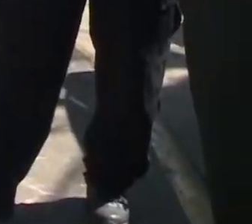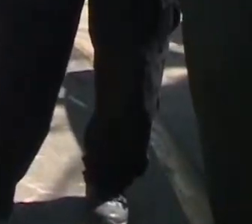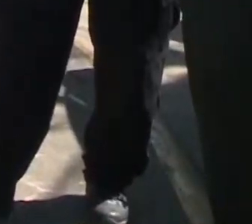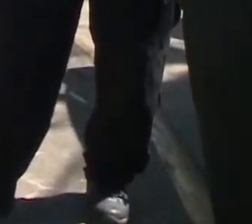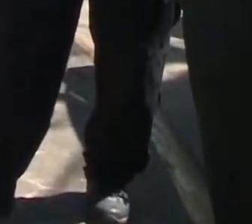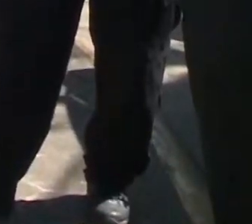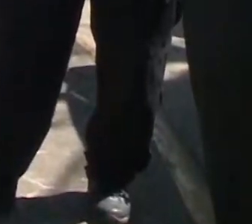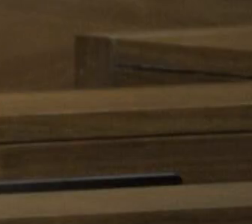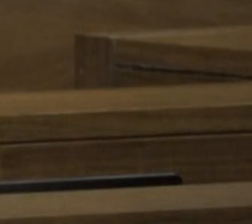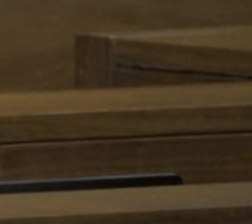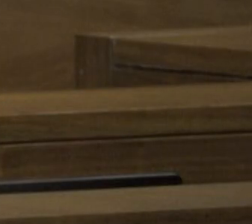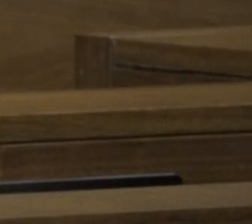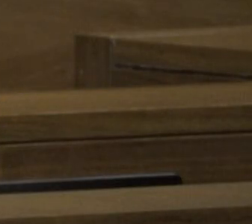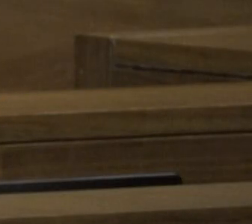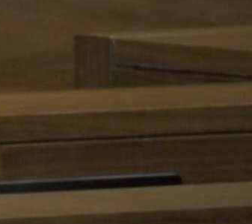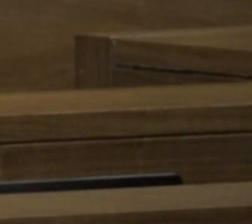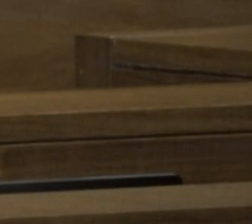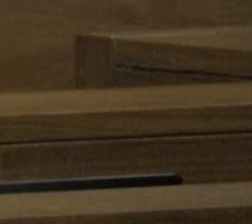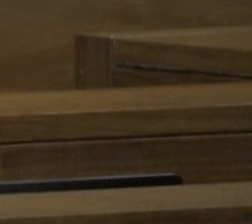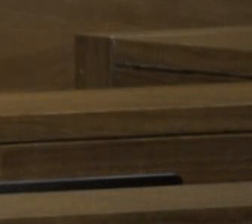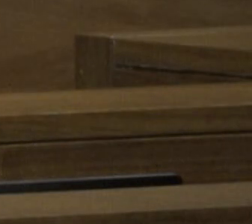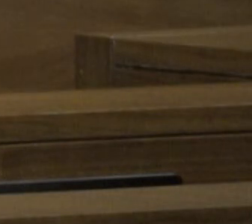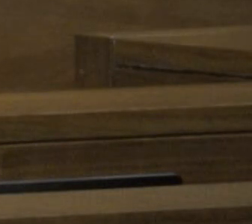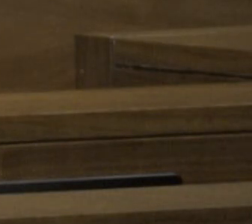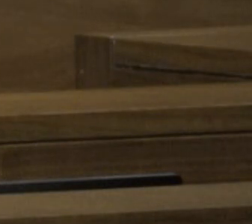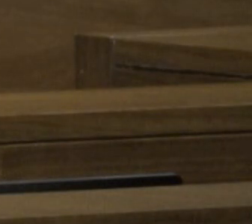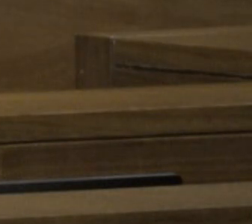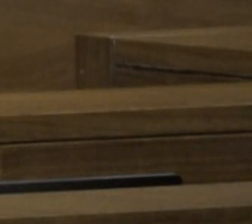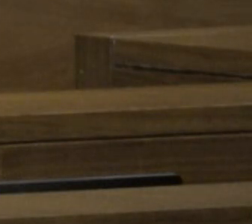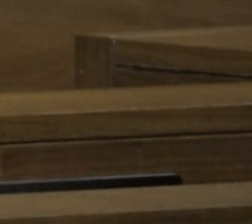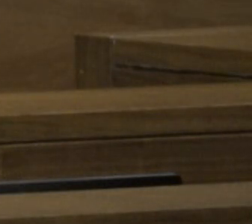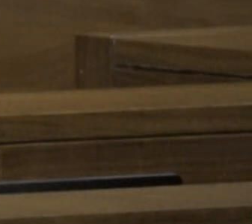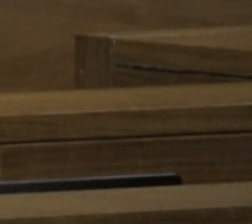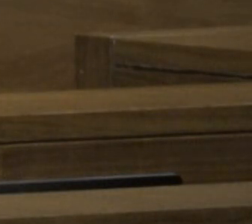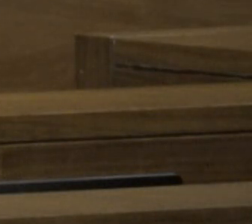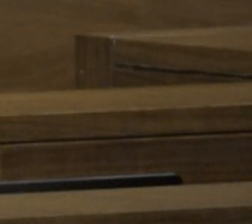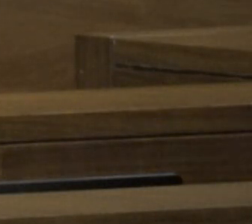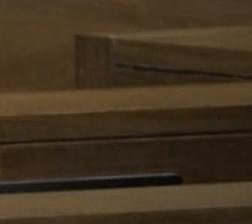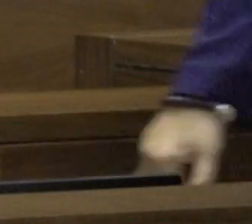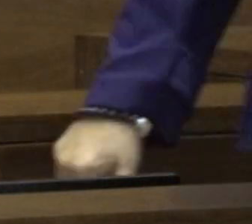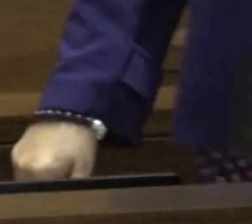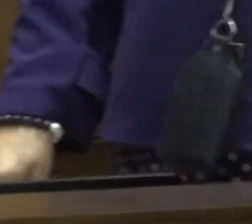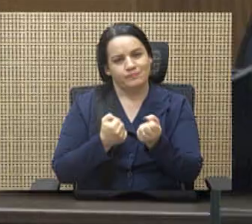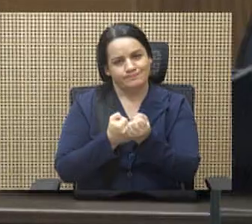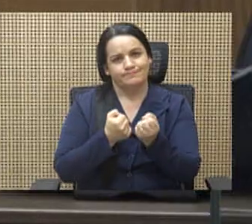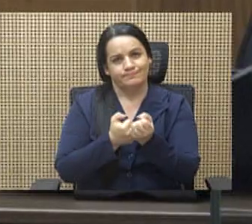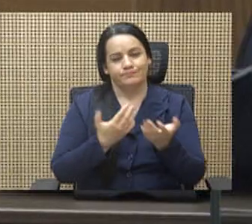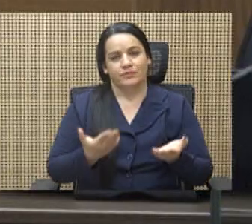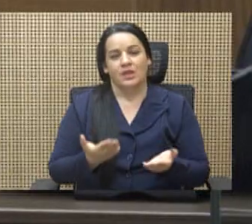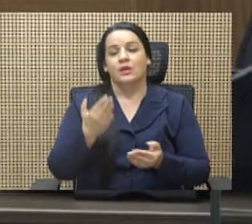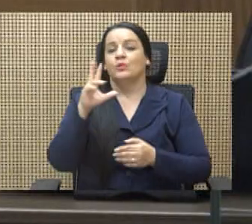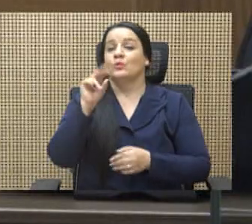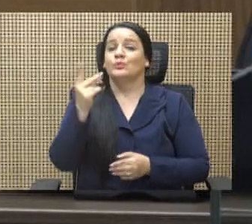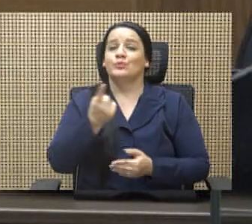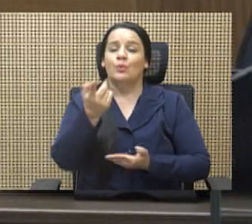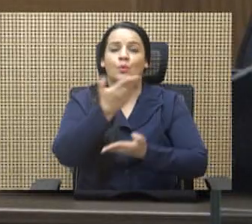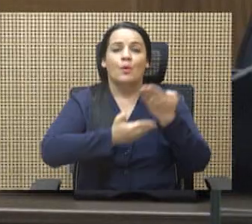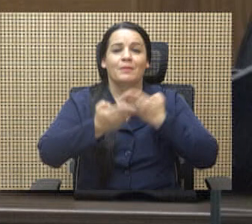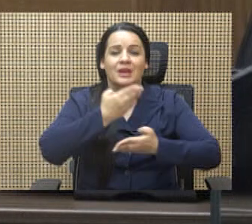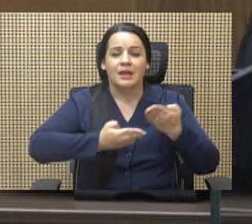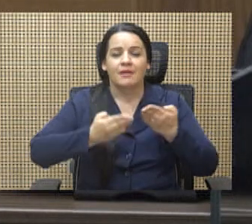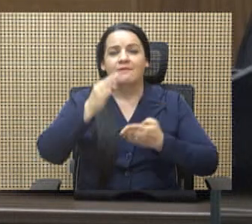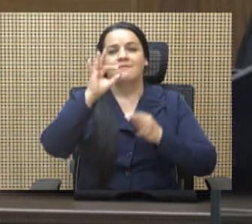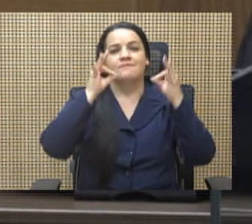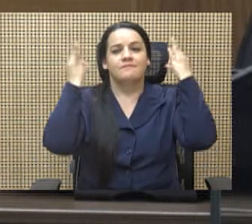entre otros estas instituciones ya no estarán sujetas al límite anual de crecimiento del gasto público que para el próximo año se fijó